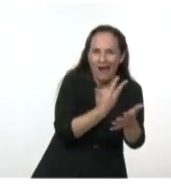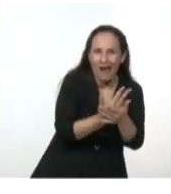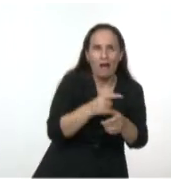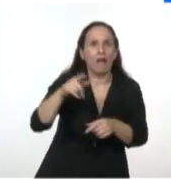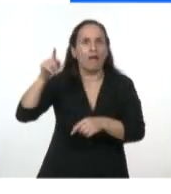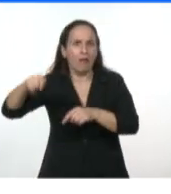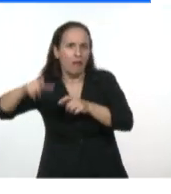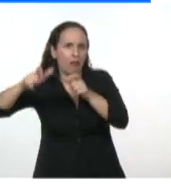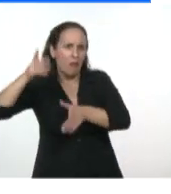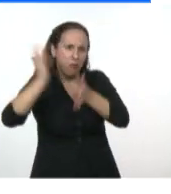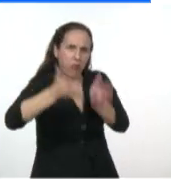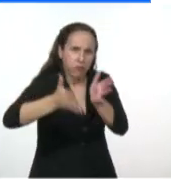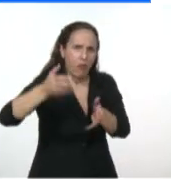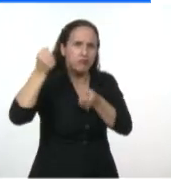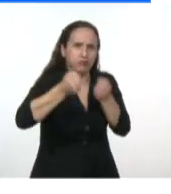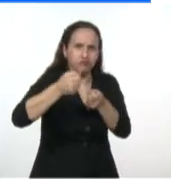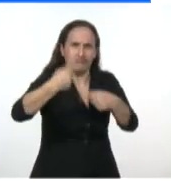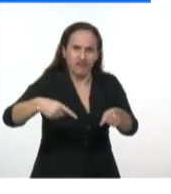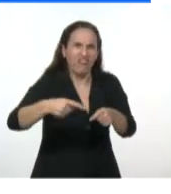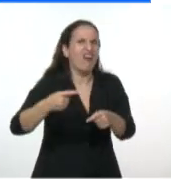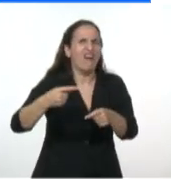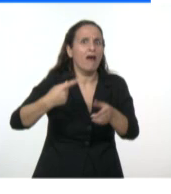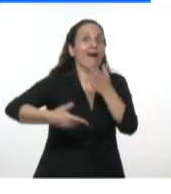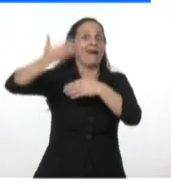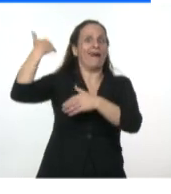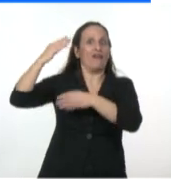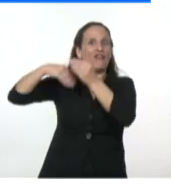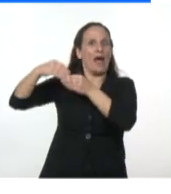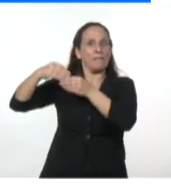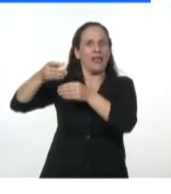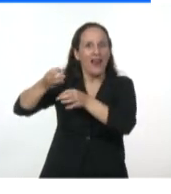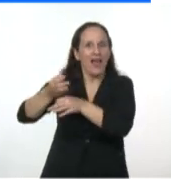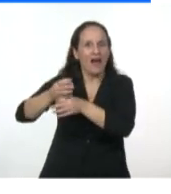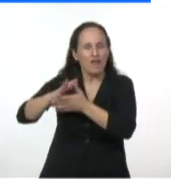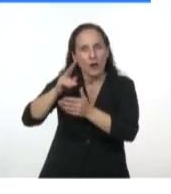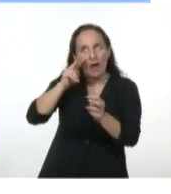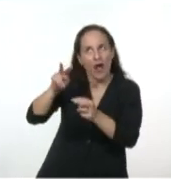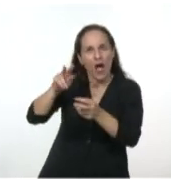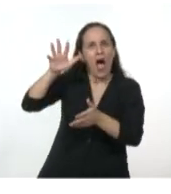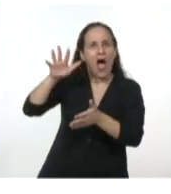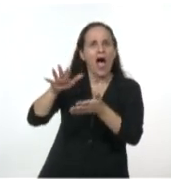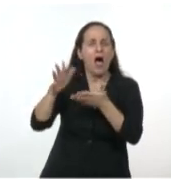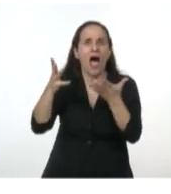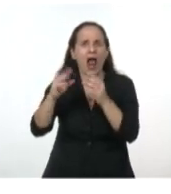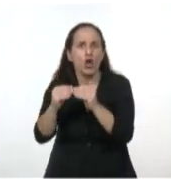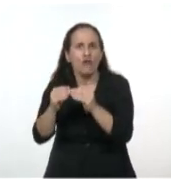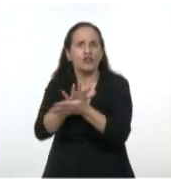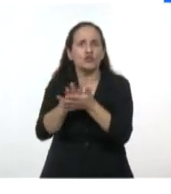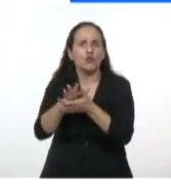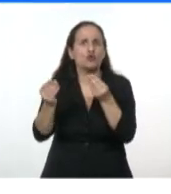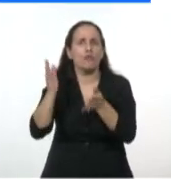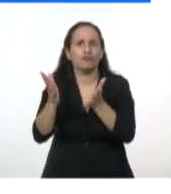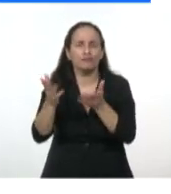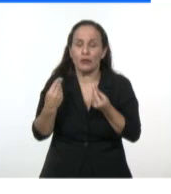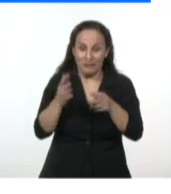victimarios provienen de familias en donde los conflictos se resolvieron a través de la violencia. O sea, porque si una niña o